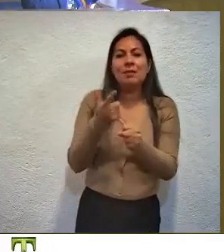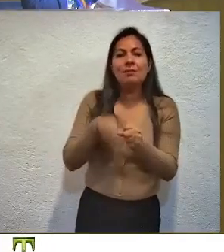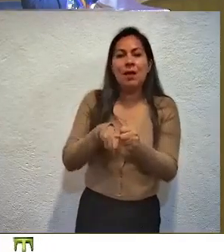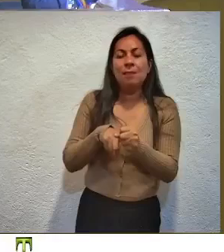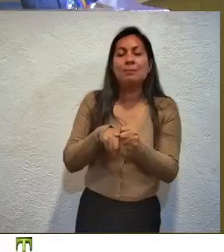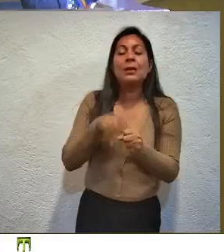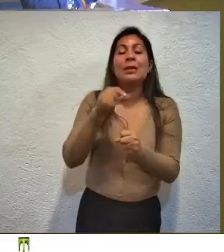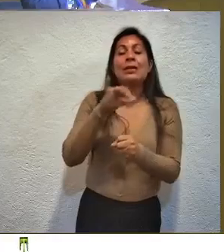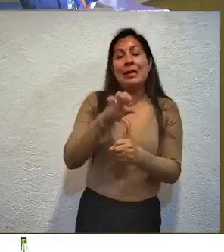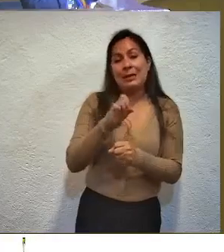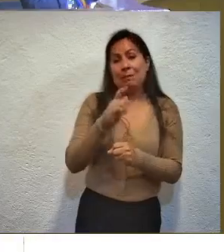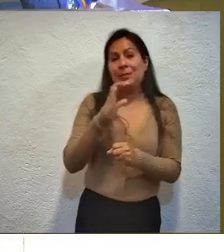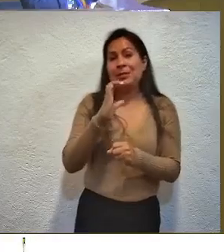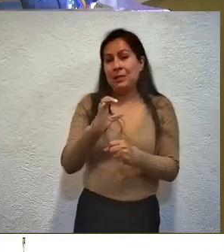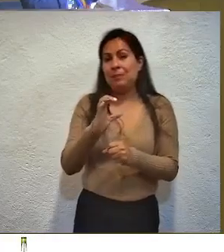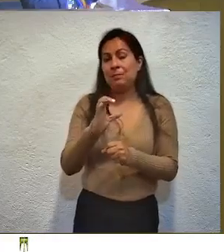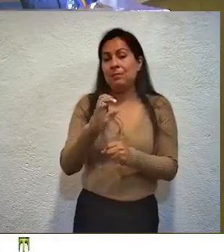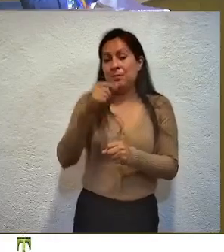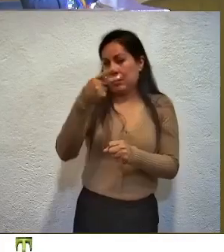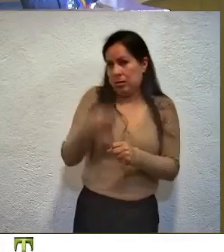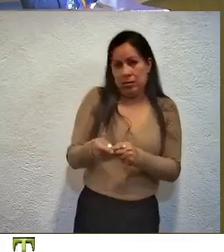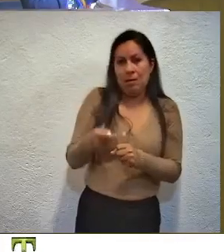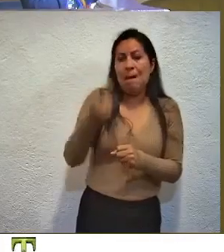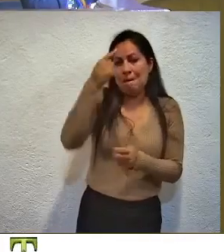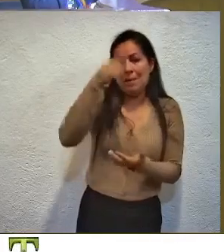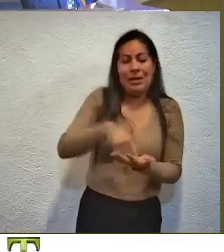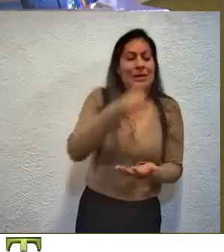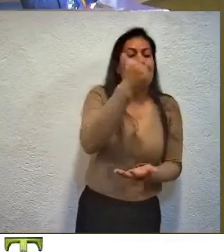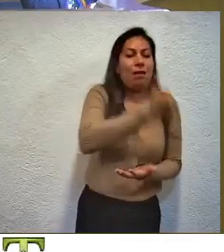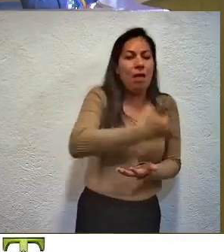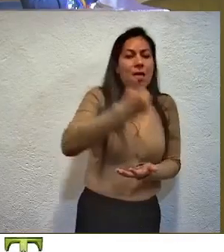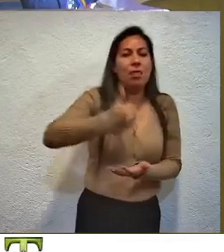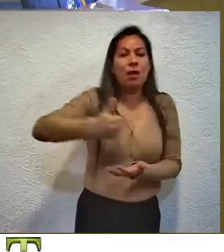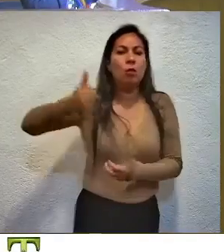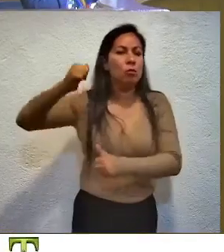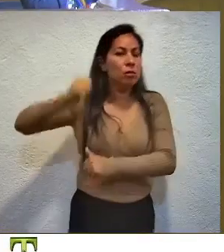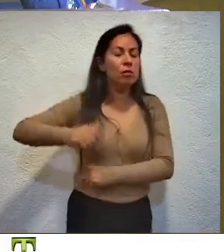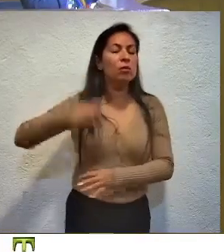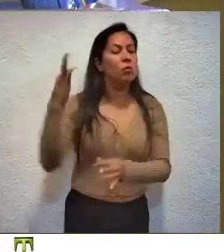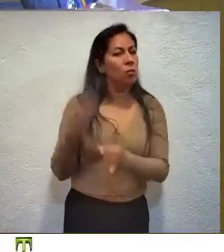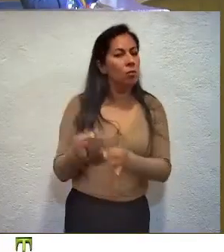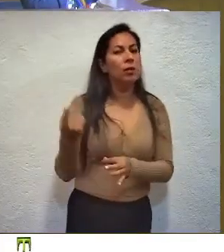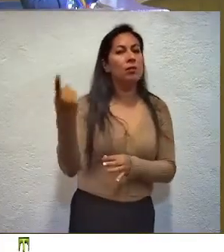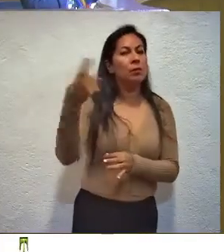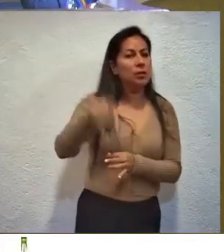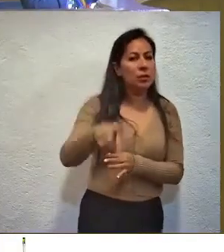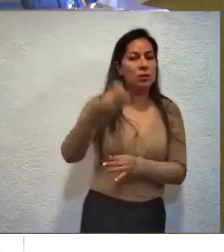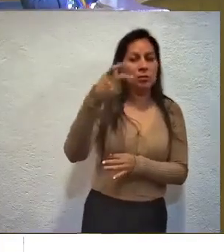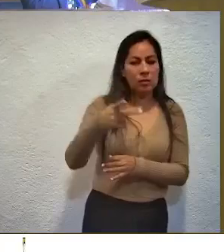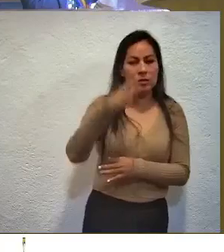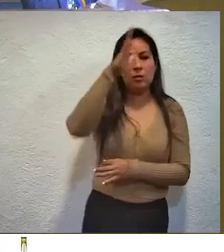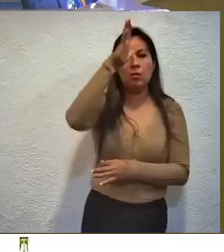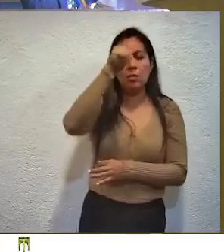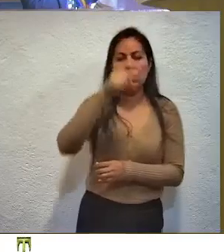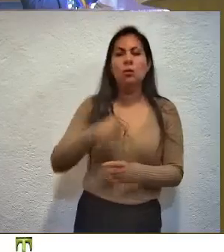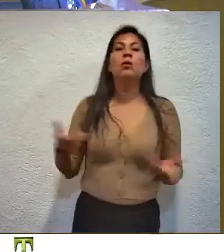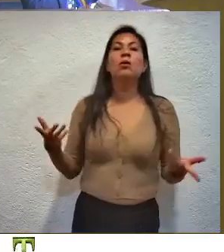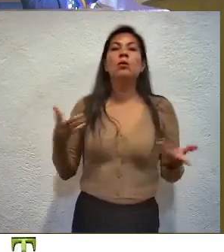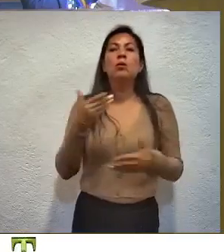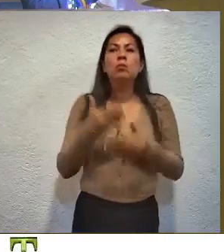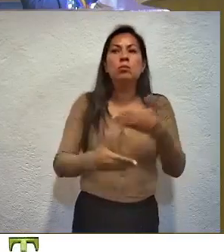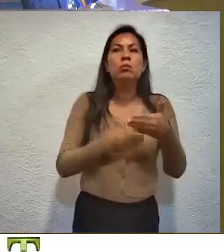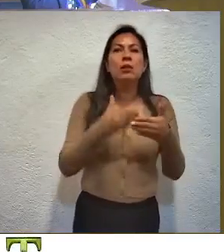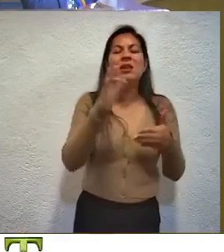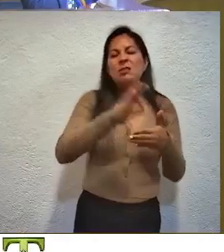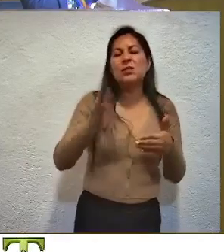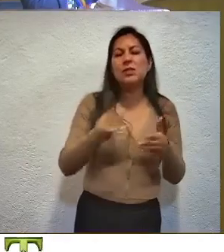y al IEPC-GRO para que, en el ámbito de sus competencias, cumplan lo mandatado en este acuerdo con el apercibimiento en